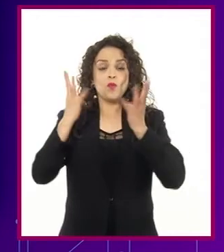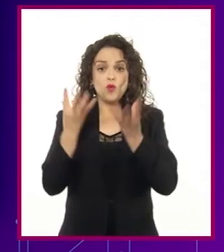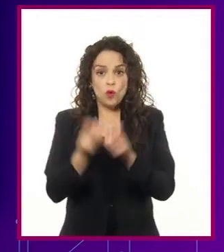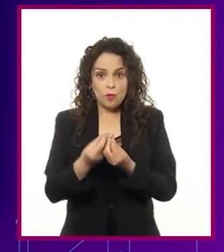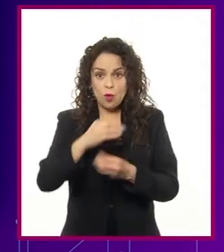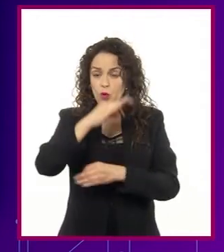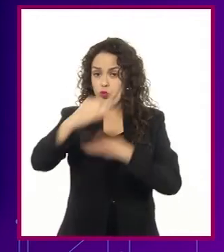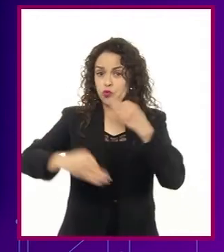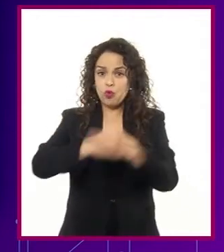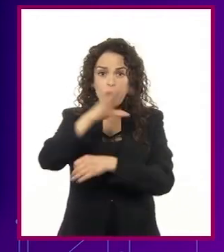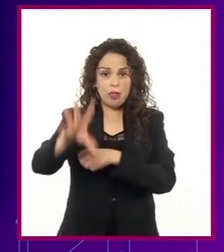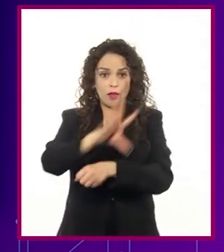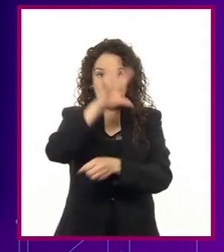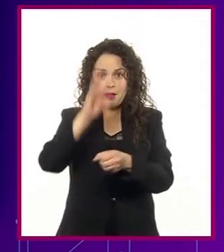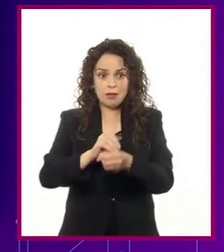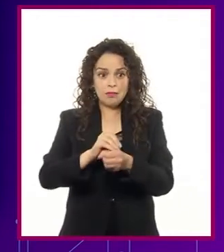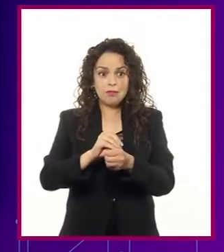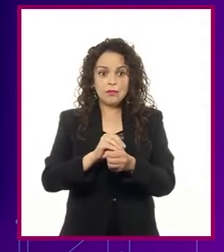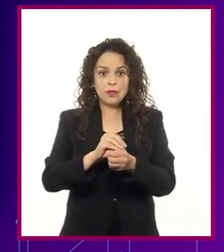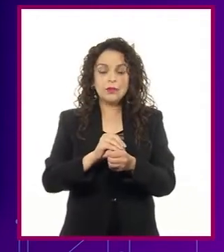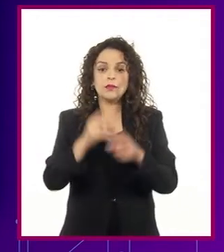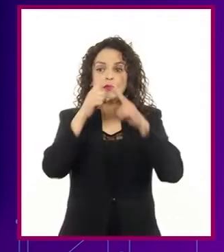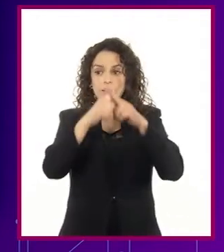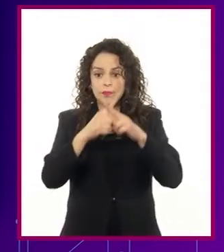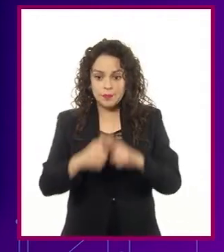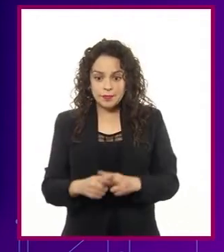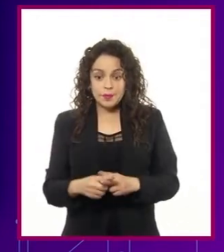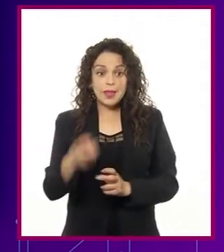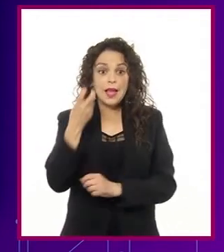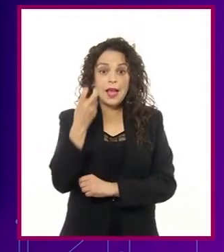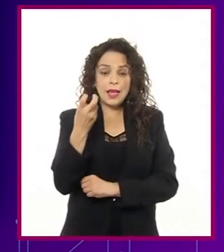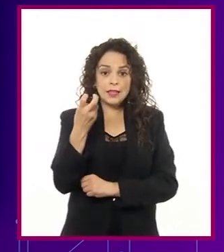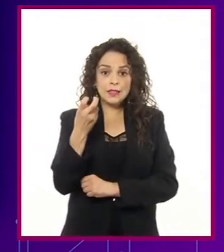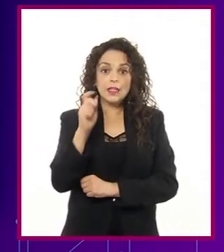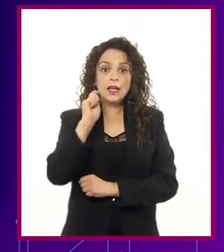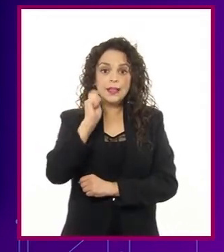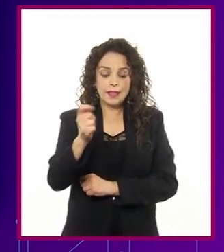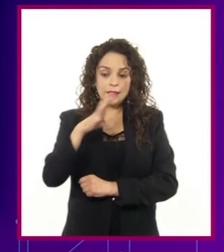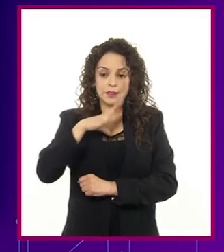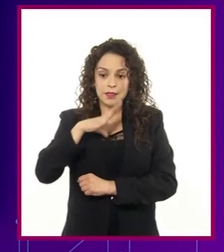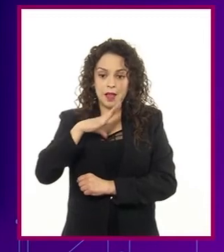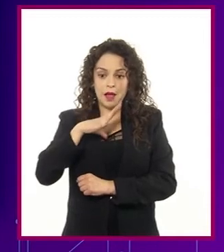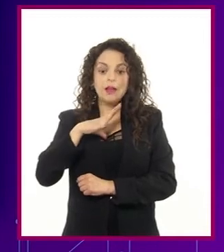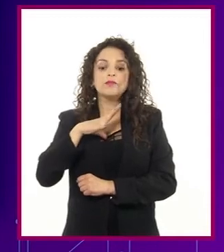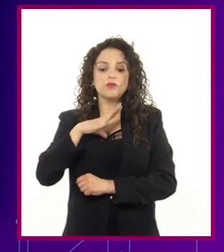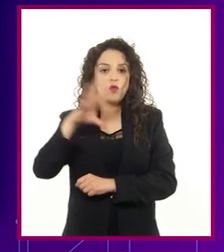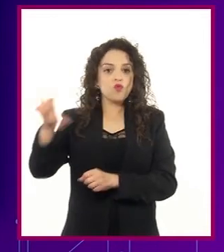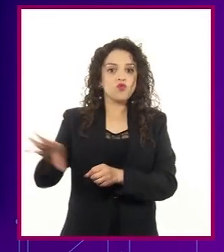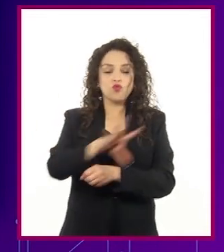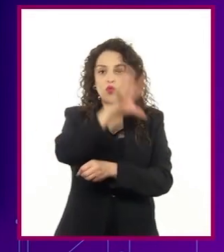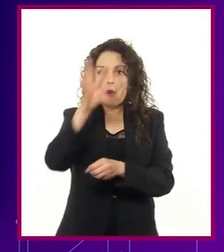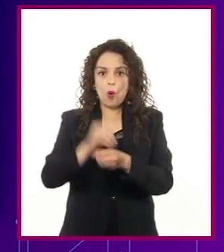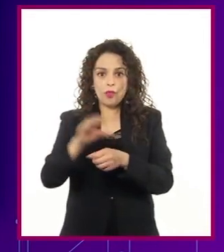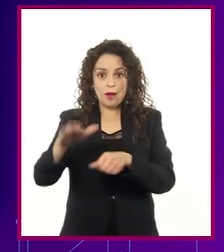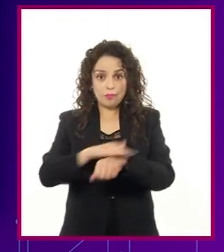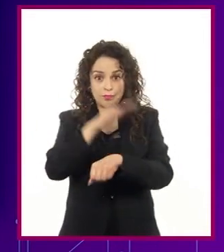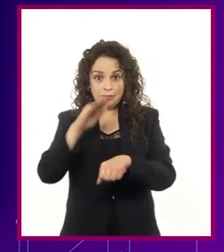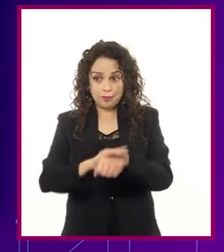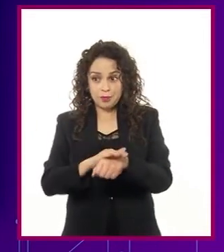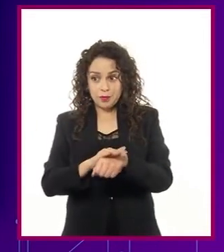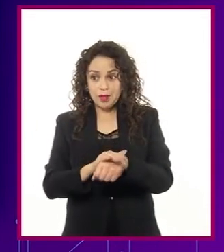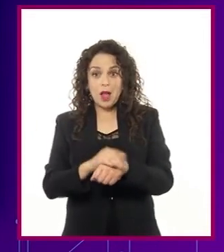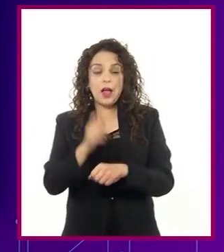desarrollar la suma completa. En este caso, se tiene que la suma de todas las calificaciones es igual